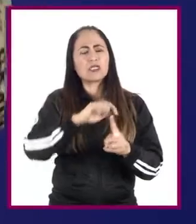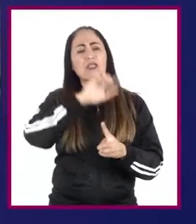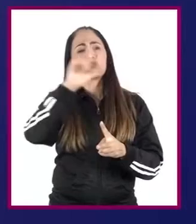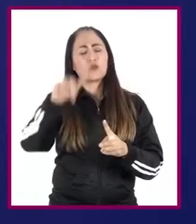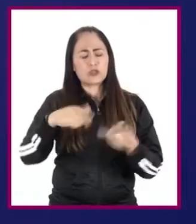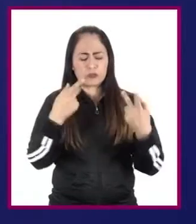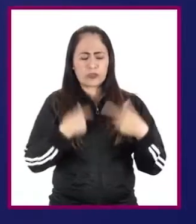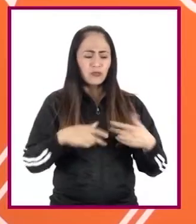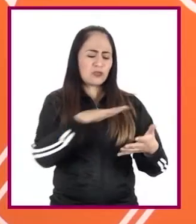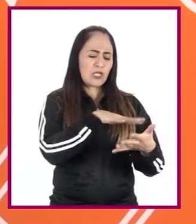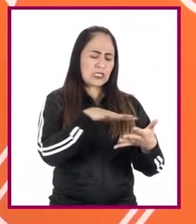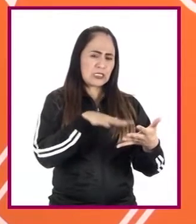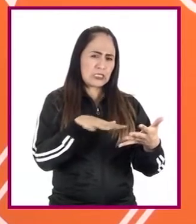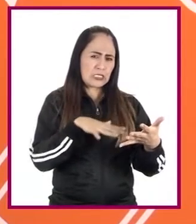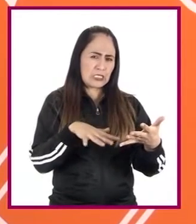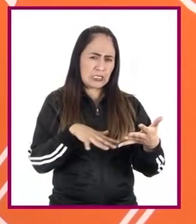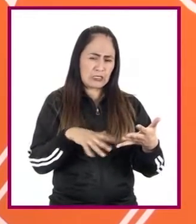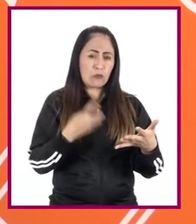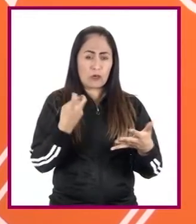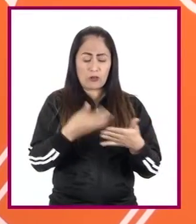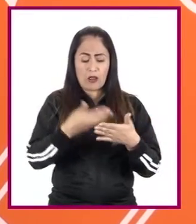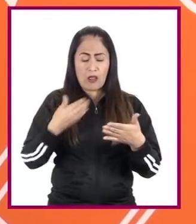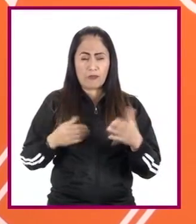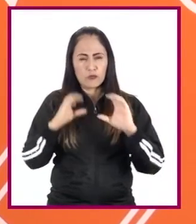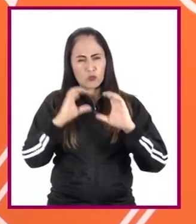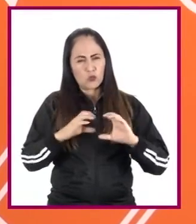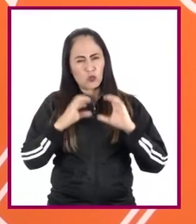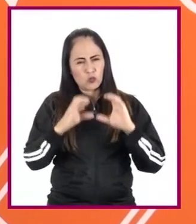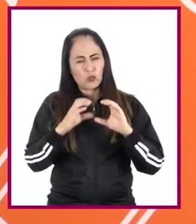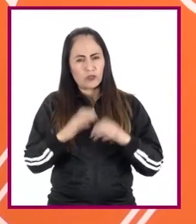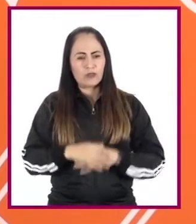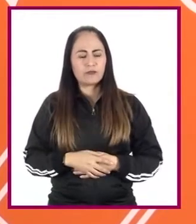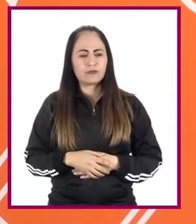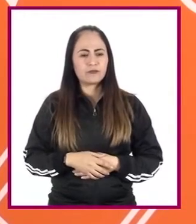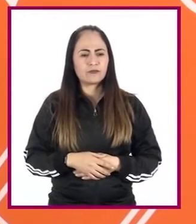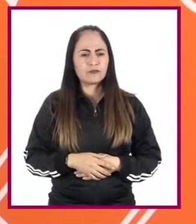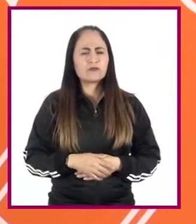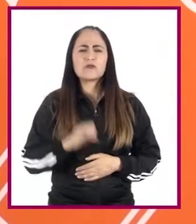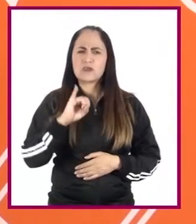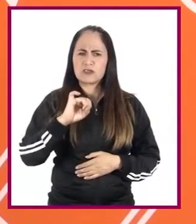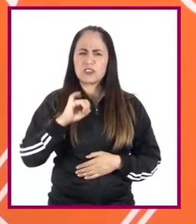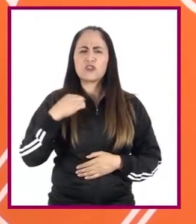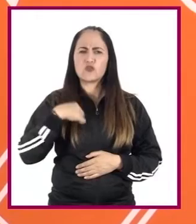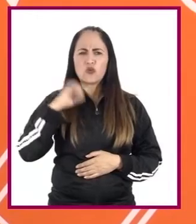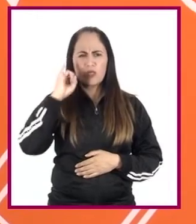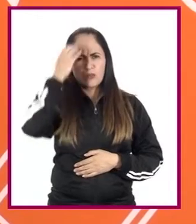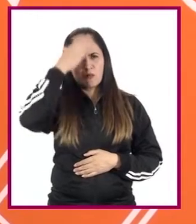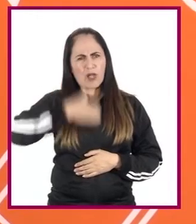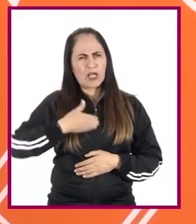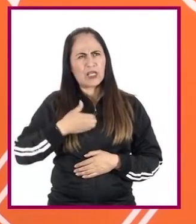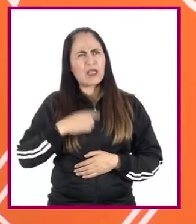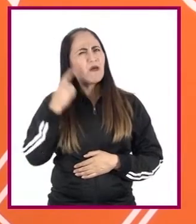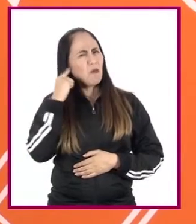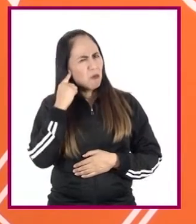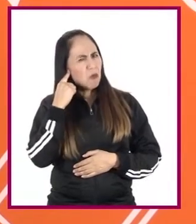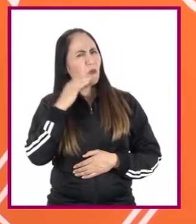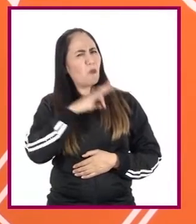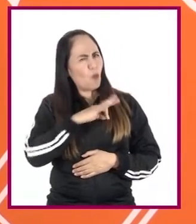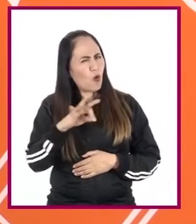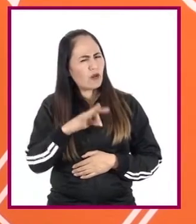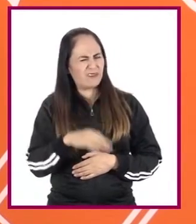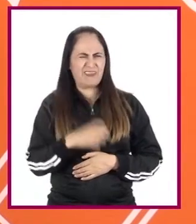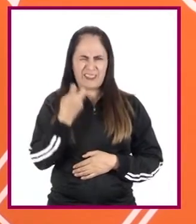las personas. Es como dicen algunos, puedo escuchar las imágenes y no es que las escuches, sino que al leer